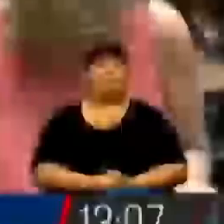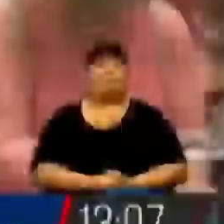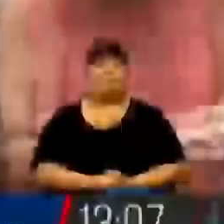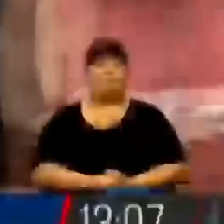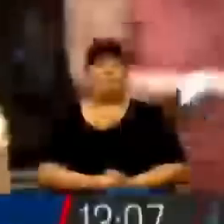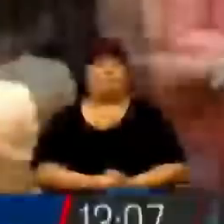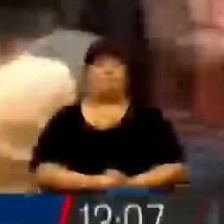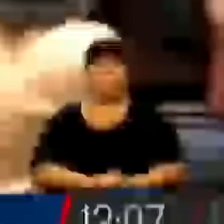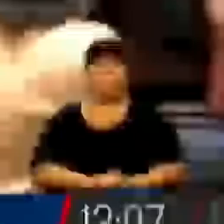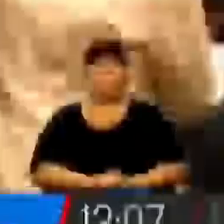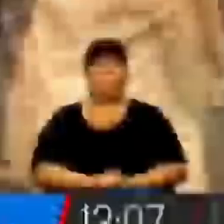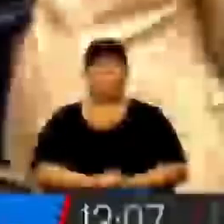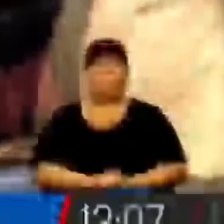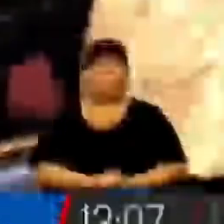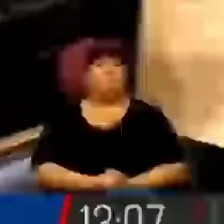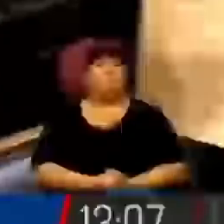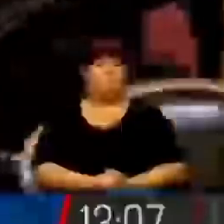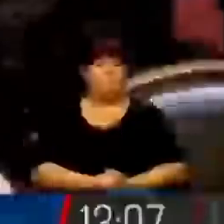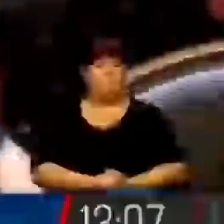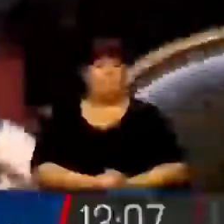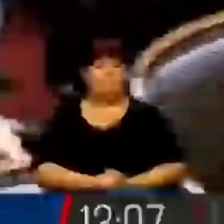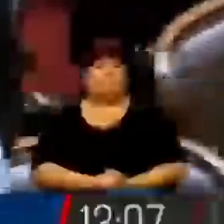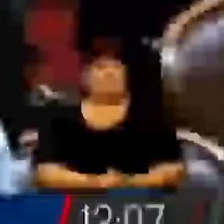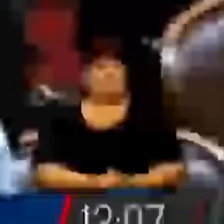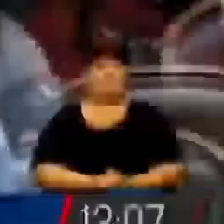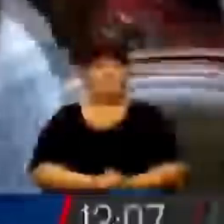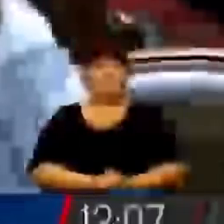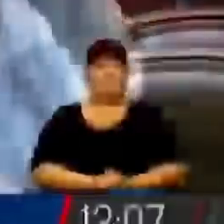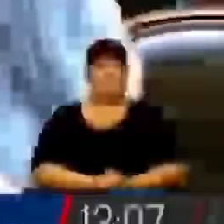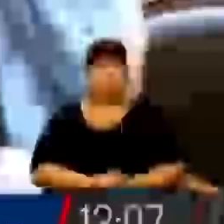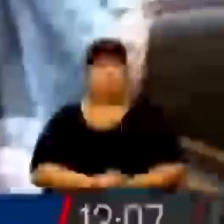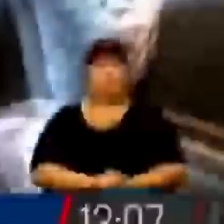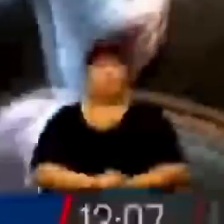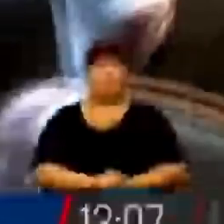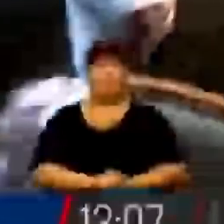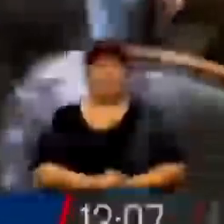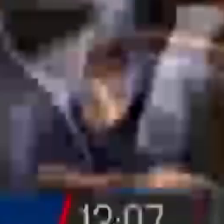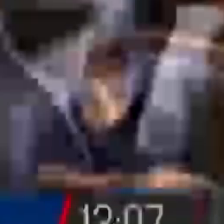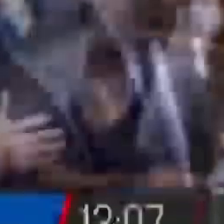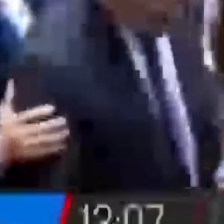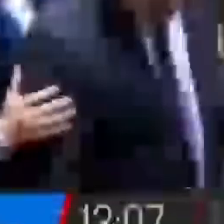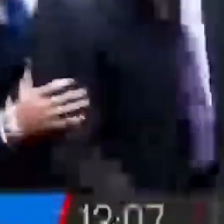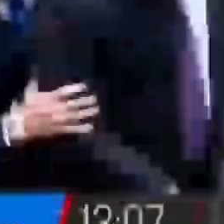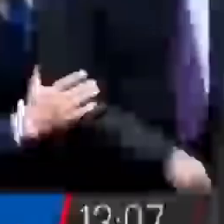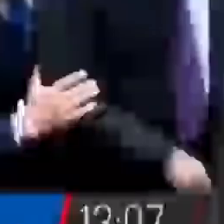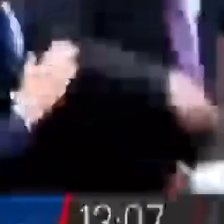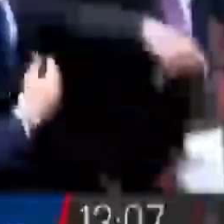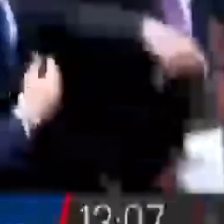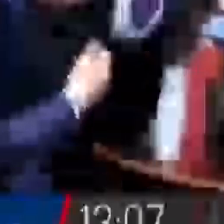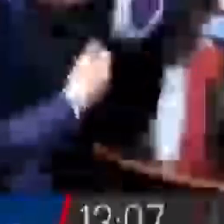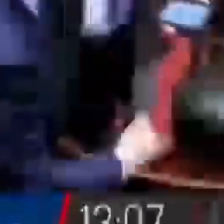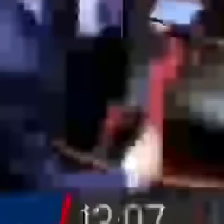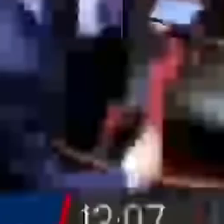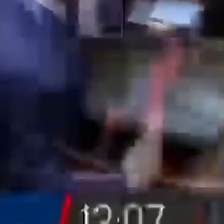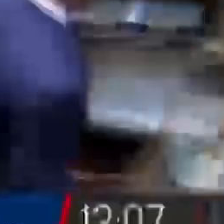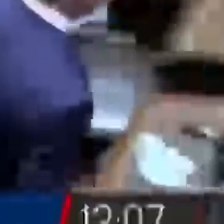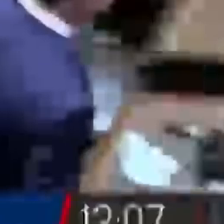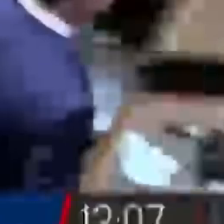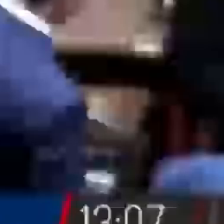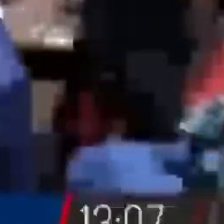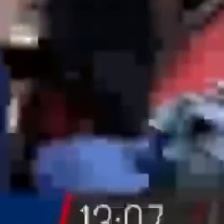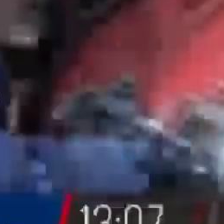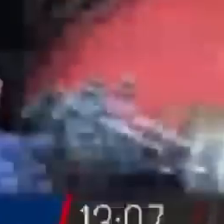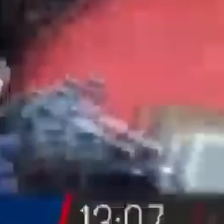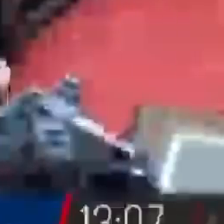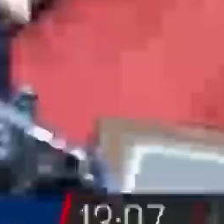lo que está sucediendo en este momento dentro de la Cámara de Diputados. Me dicen que ya